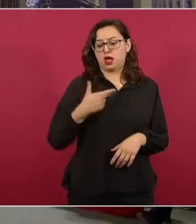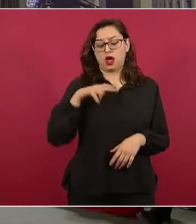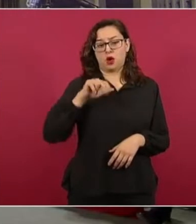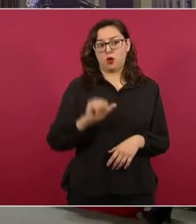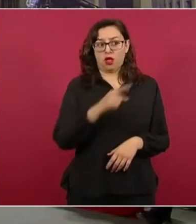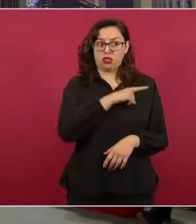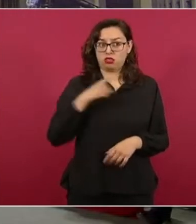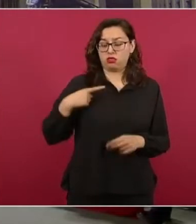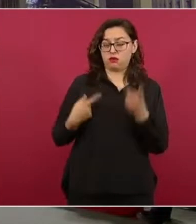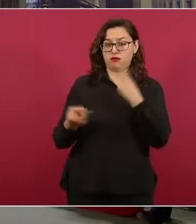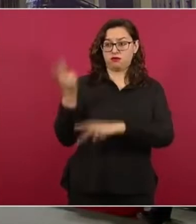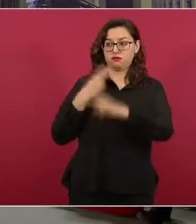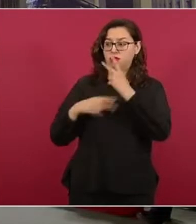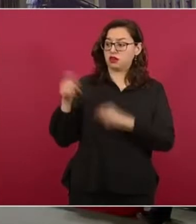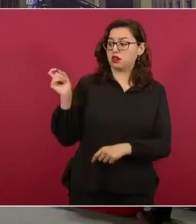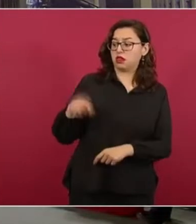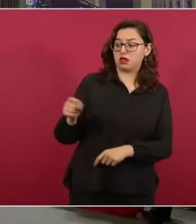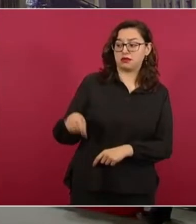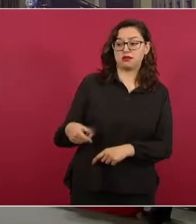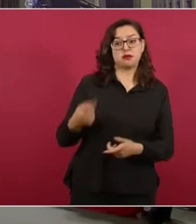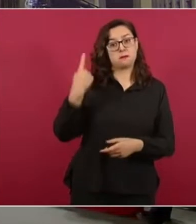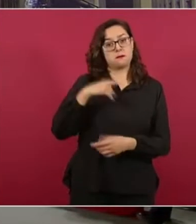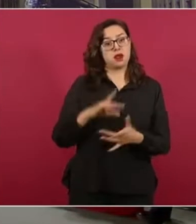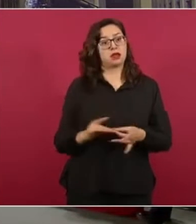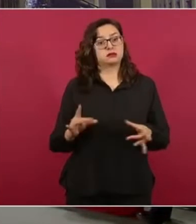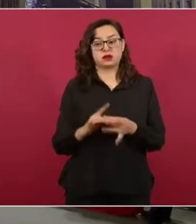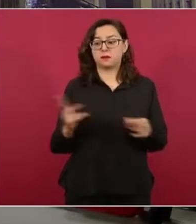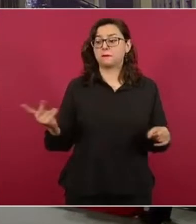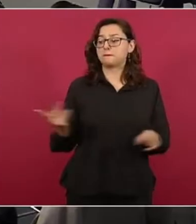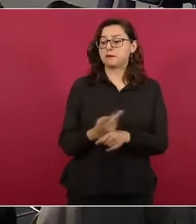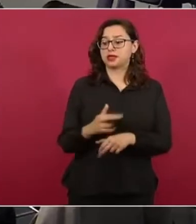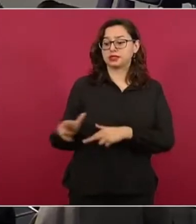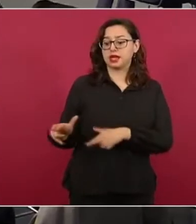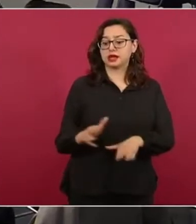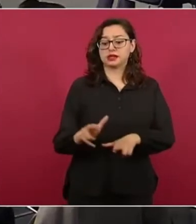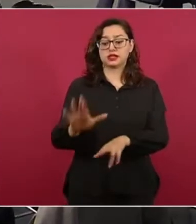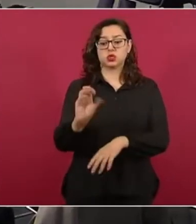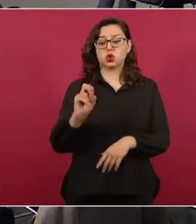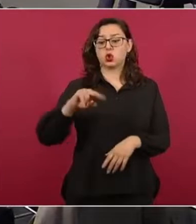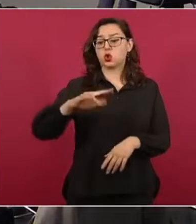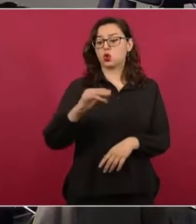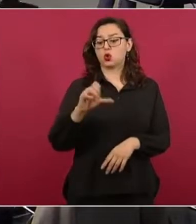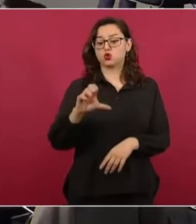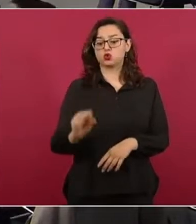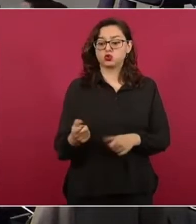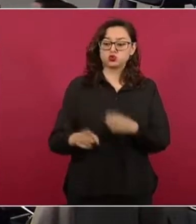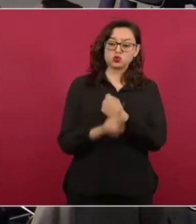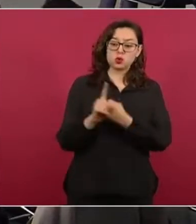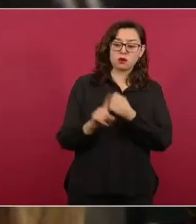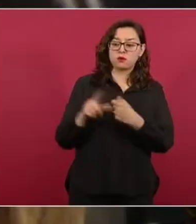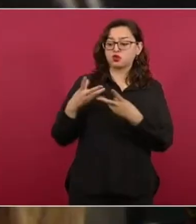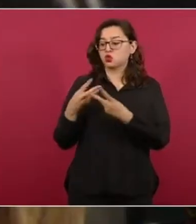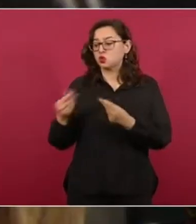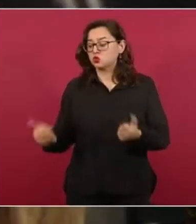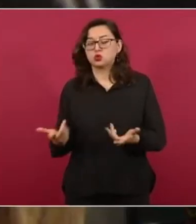situación real del río Conchos, su problemática y sus soluciones. No sé si sería posible